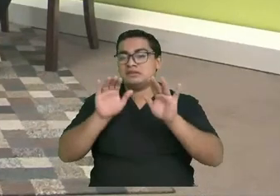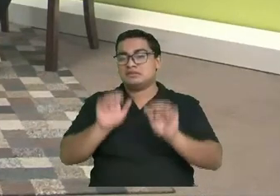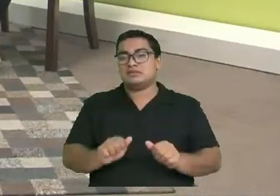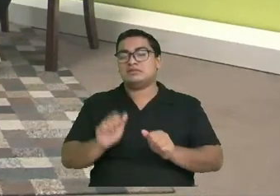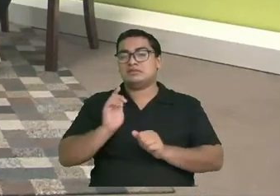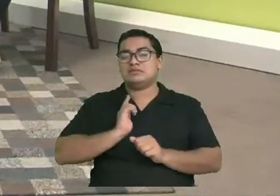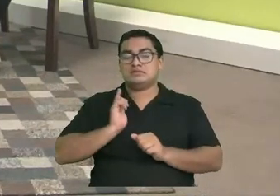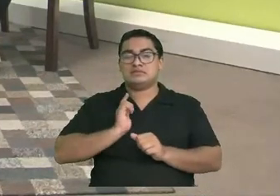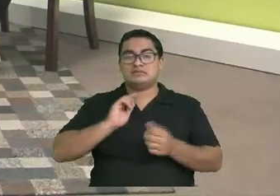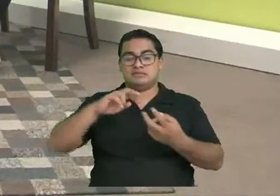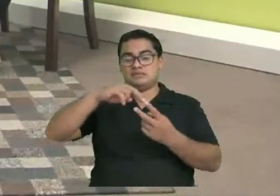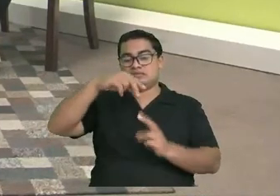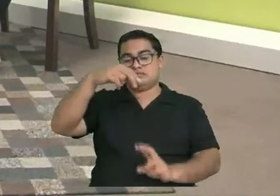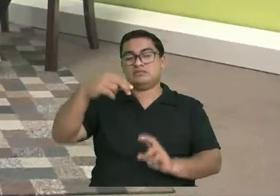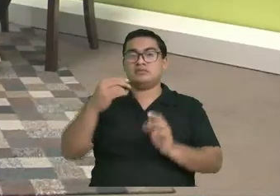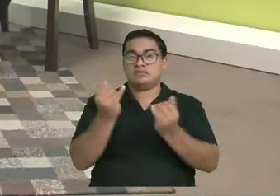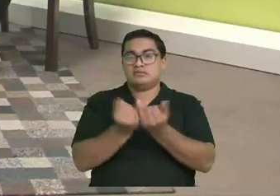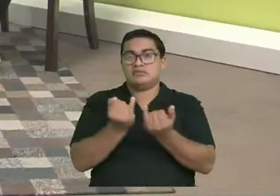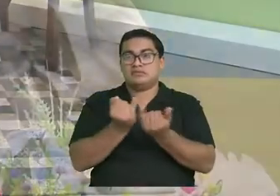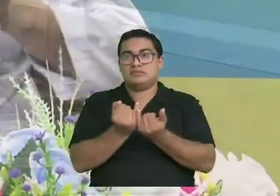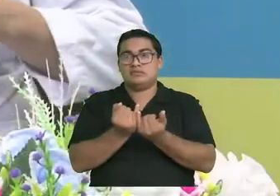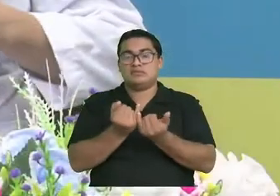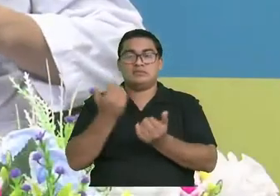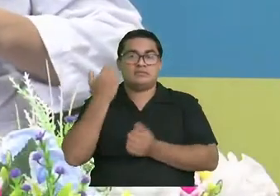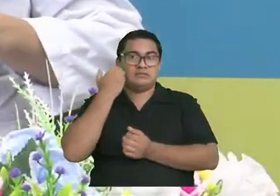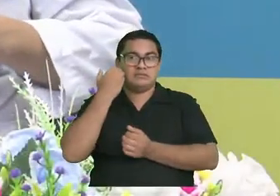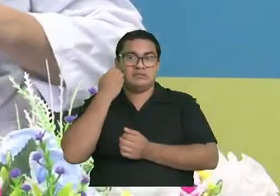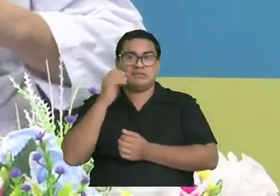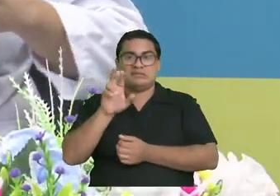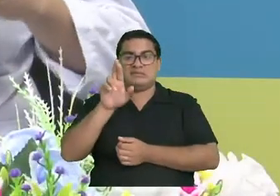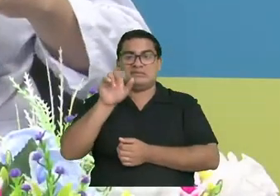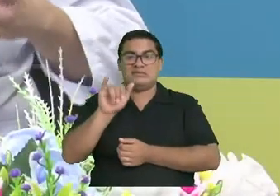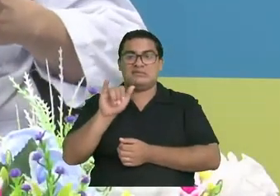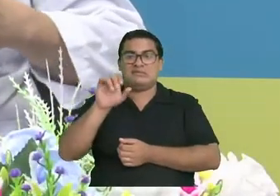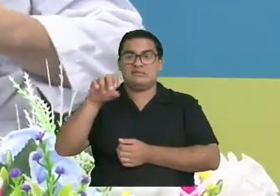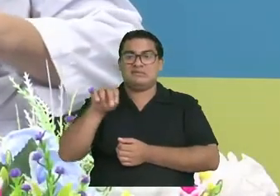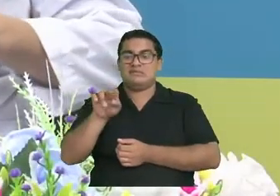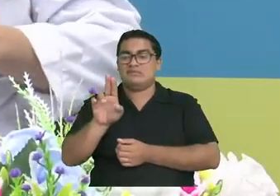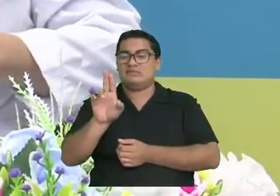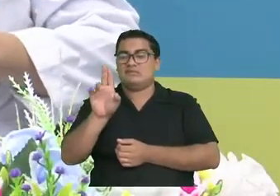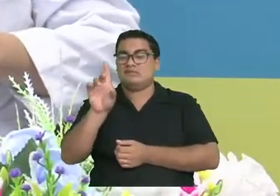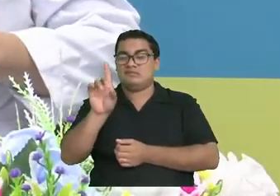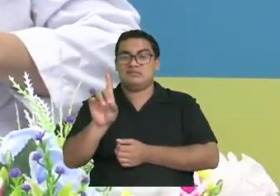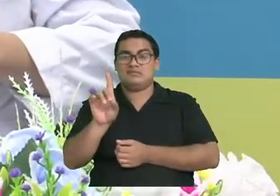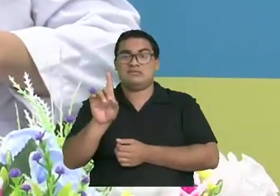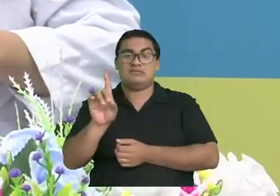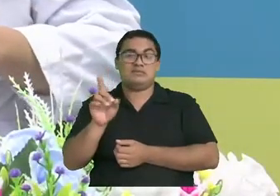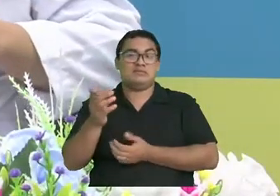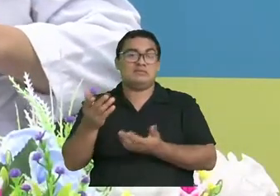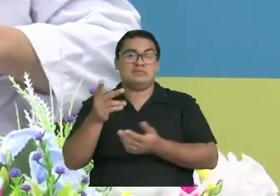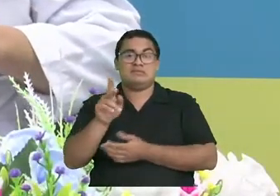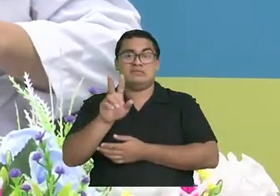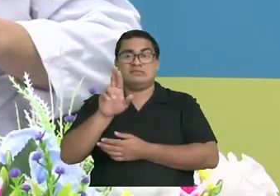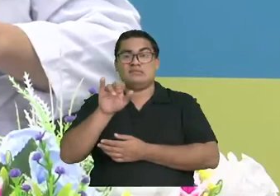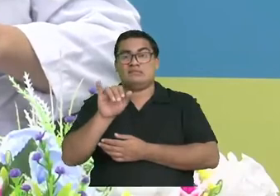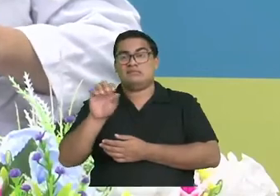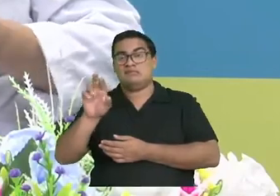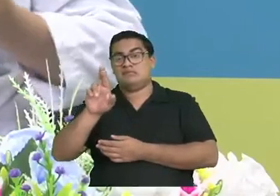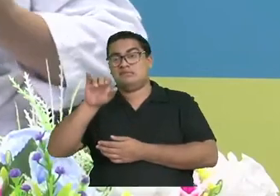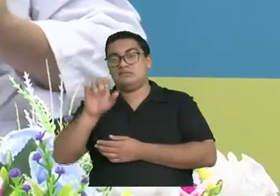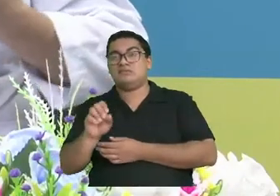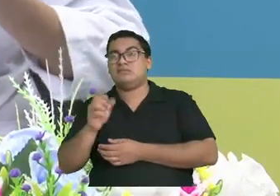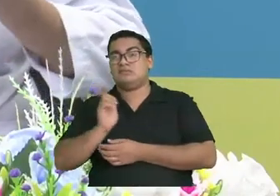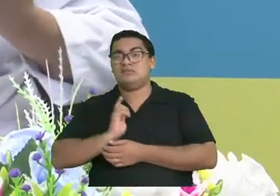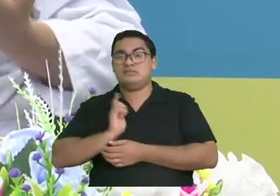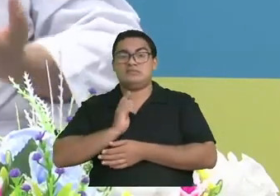carga genética. Igual en la enfermedad de Raynaud, la de clasificación primaria, existe también